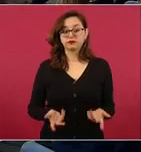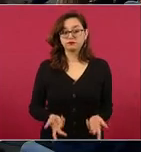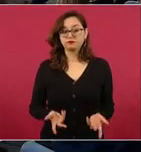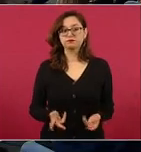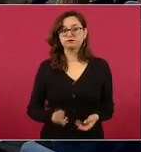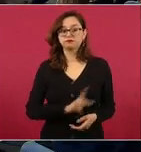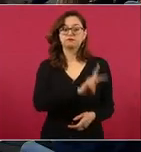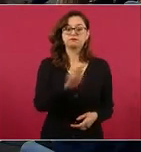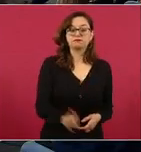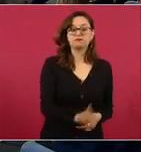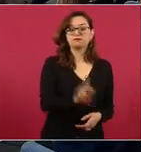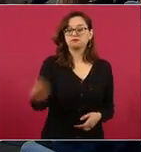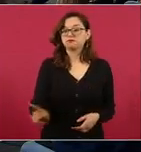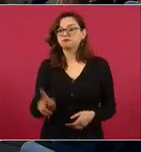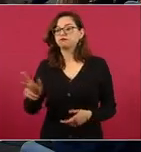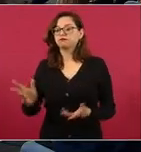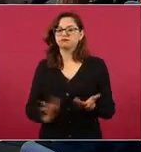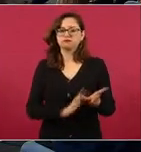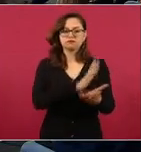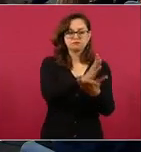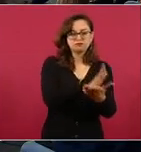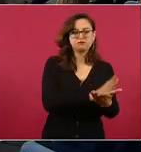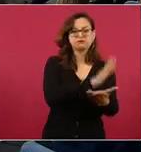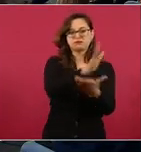llegábamos a los pueblos y de todas maneras,